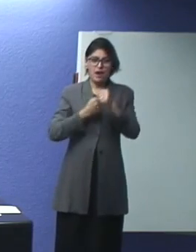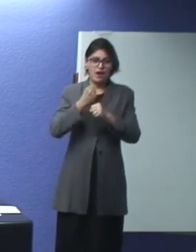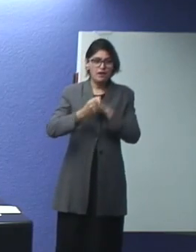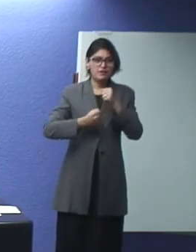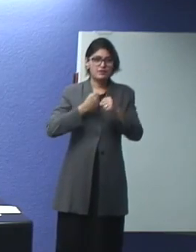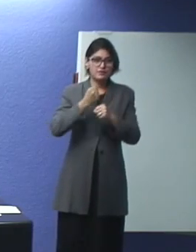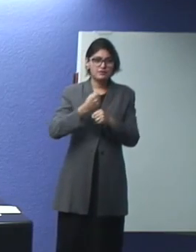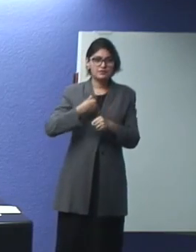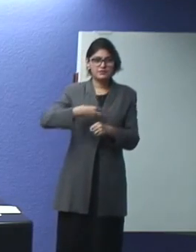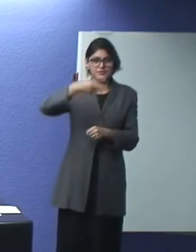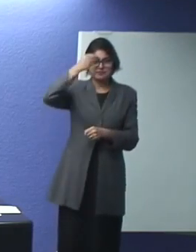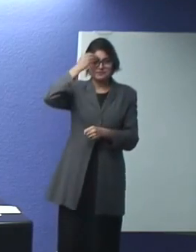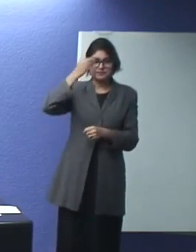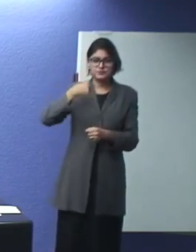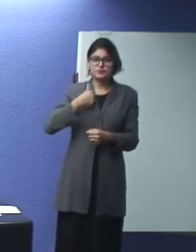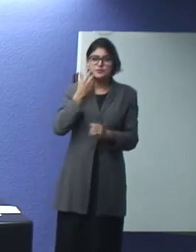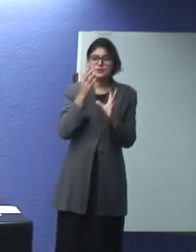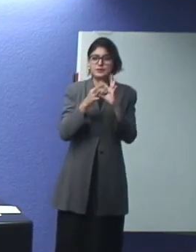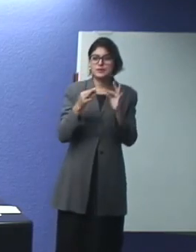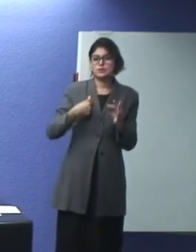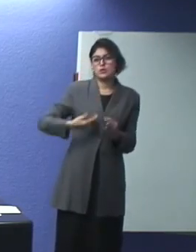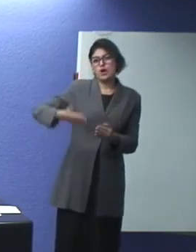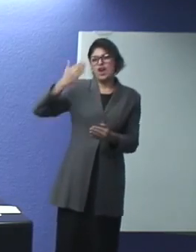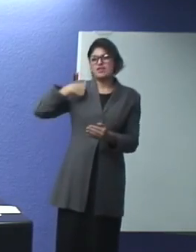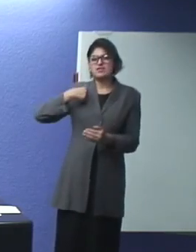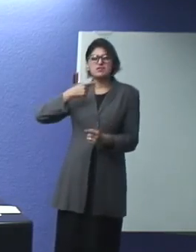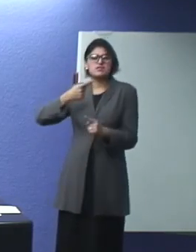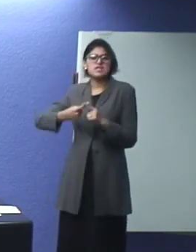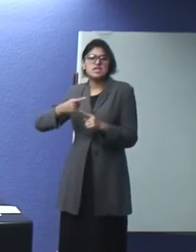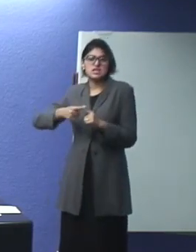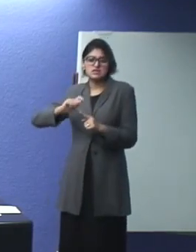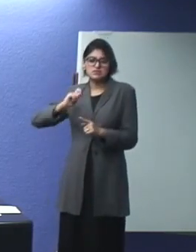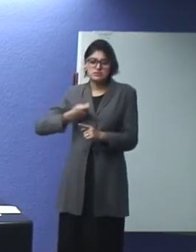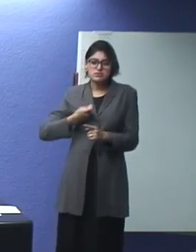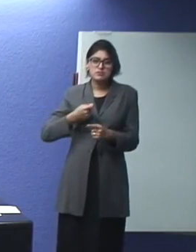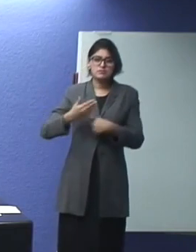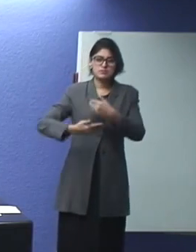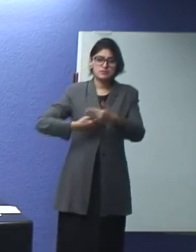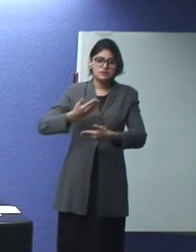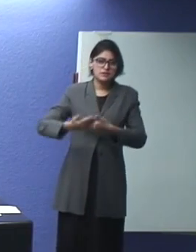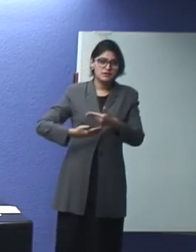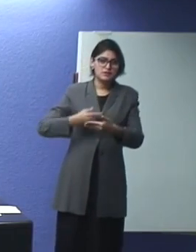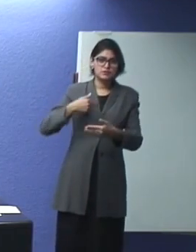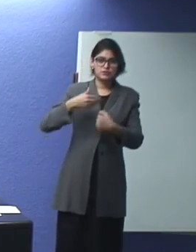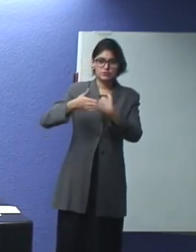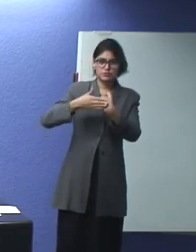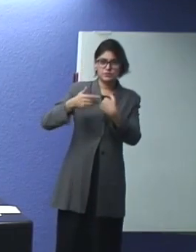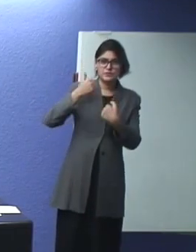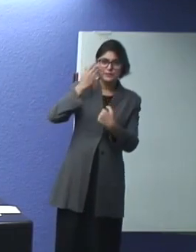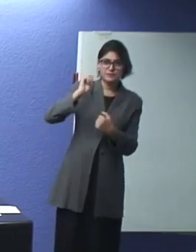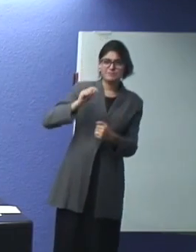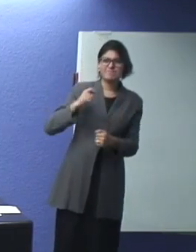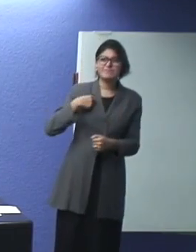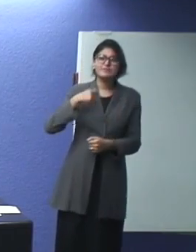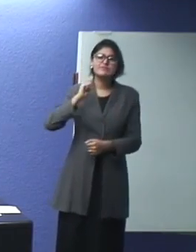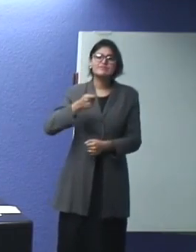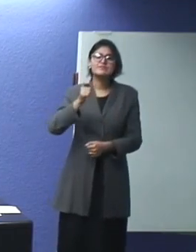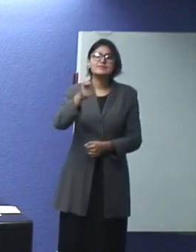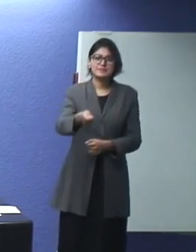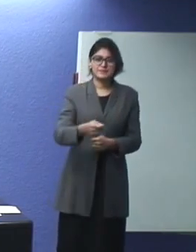quién soy, quién fui y quién espero ser como persona, y de cómo la discapacidad a lo largo de mi vida